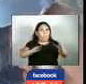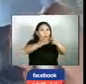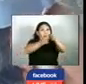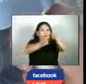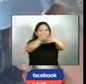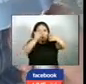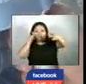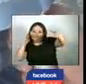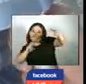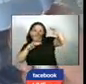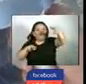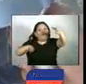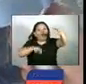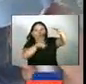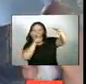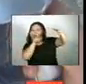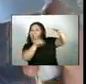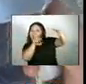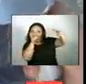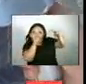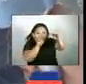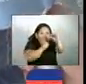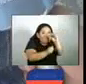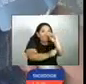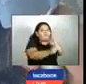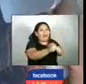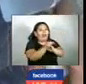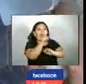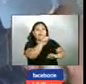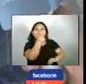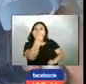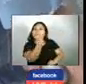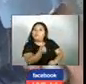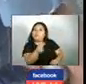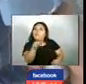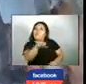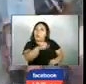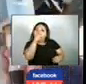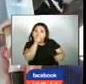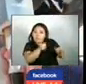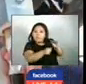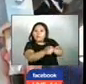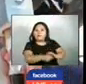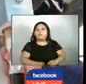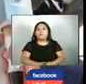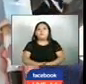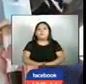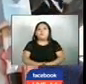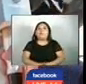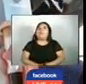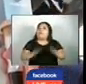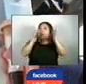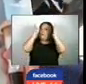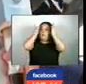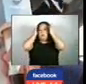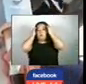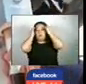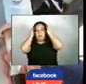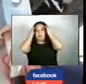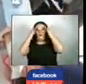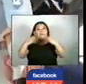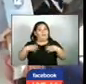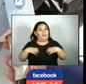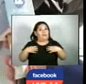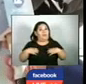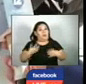porque ahí se esconden esos, ¿verdad?, esos criminales. Porque pues la preocupación más grande sería nuestra